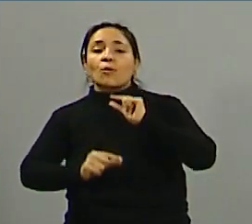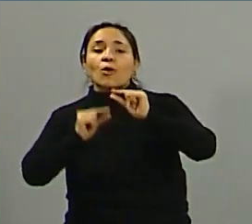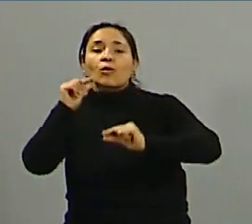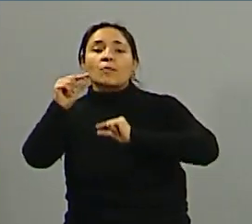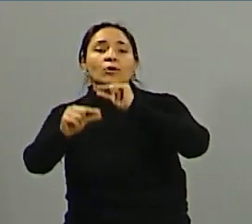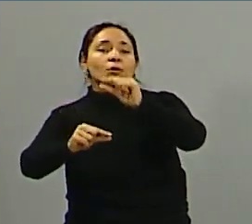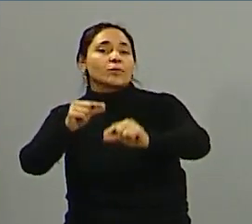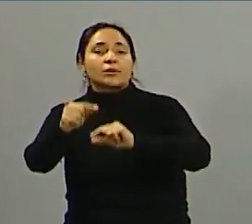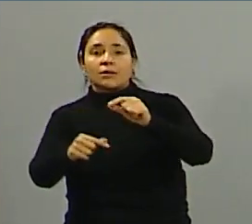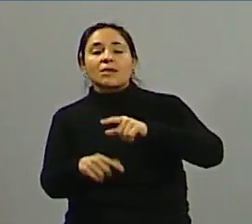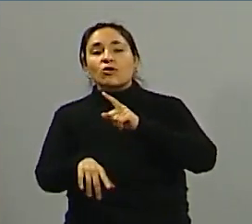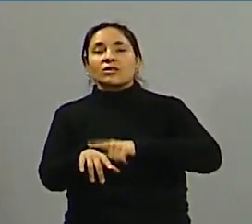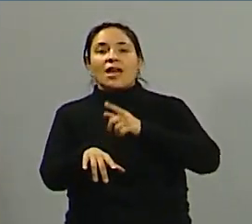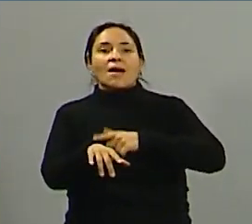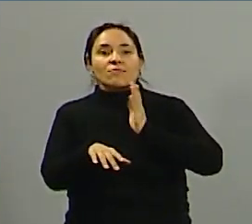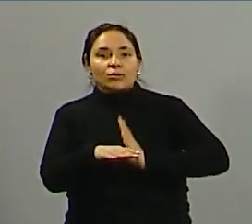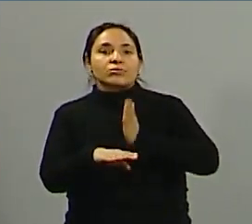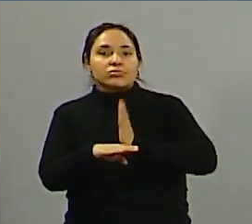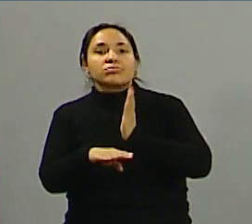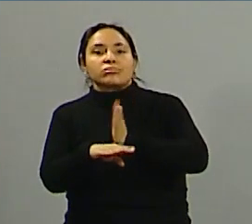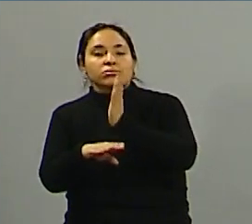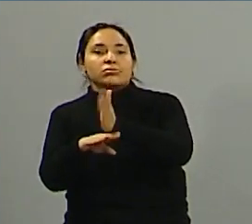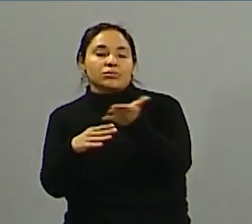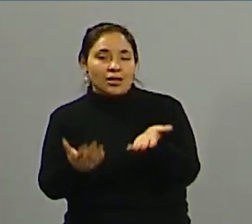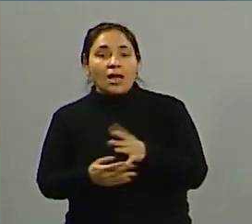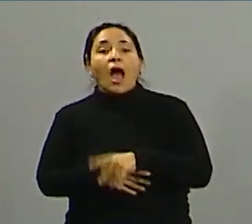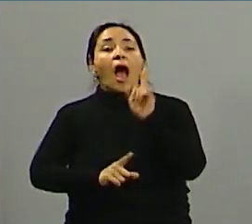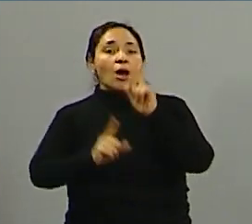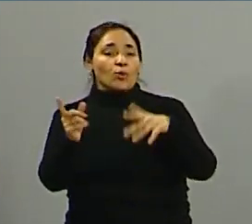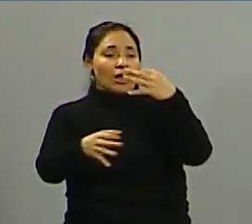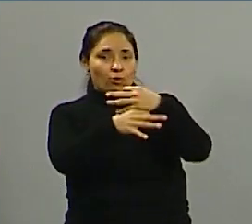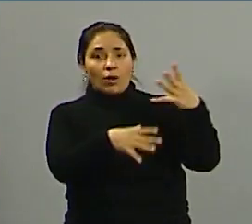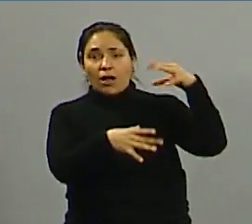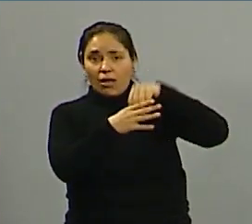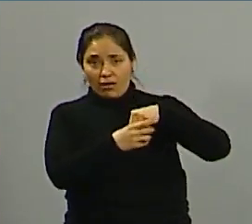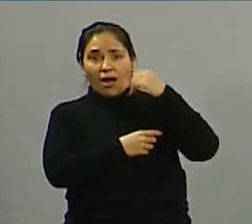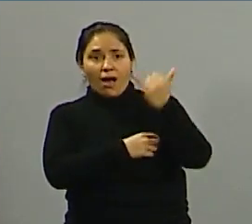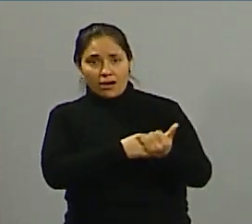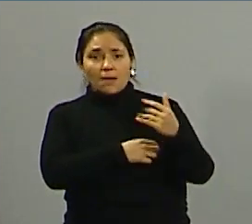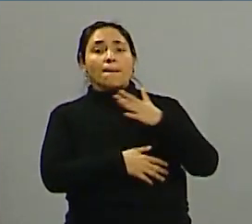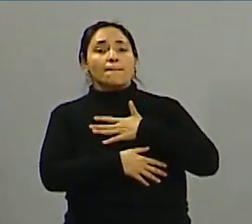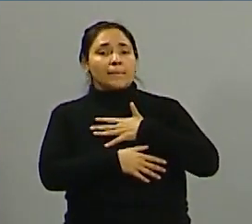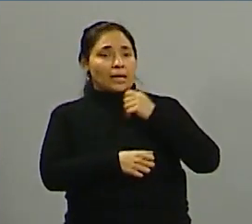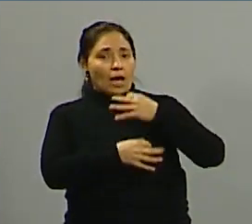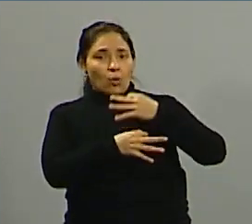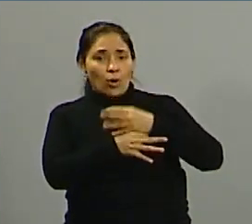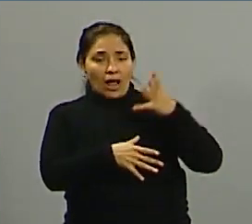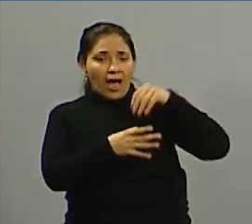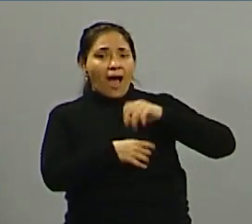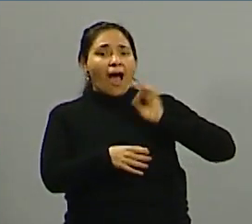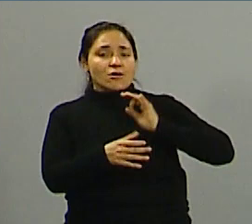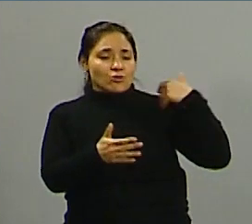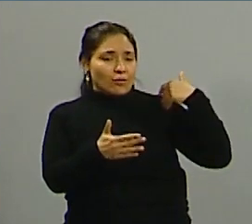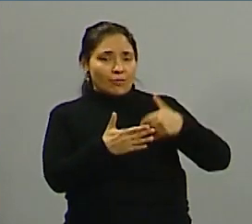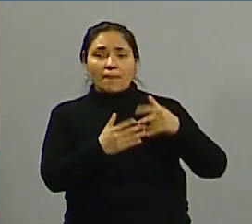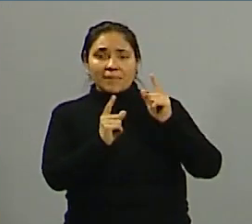lo tenés que hacer sostenido en el tiempo, ¿no? Pero ya hay colegios que lo implementan. En el colegio donde yo trabajo se implementa hace muchos años y